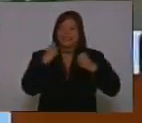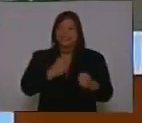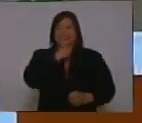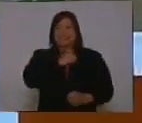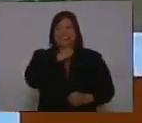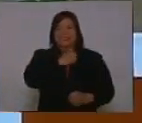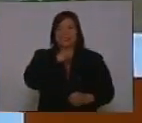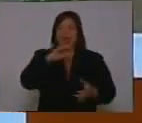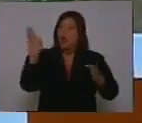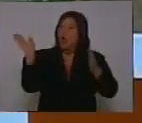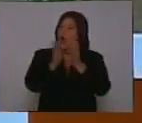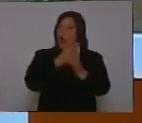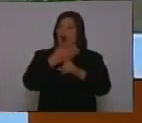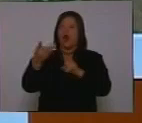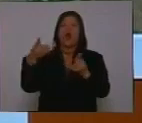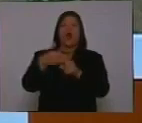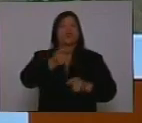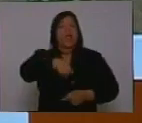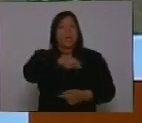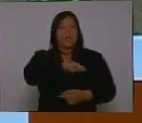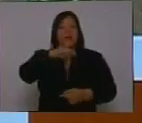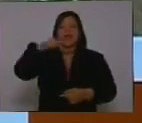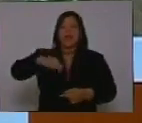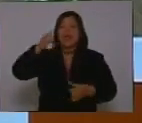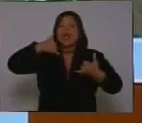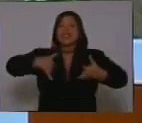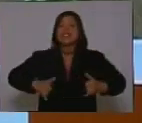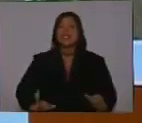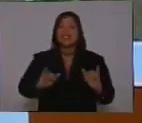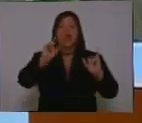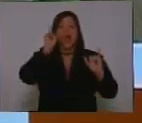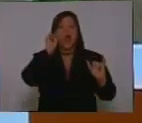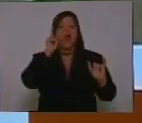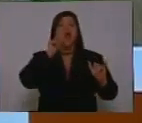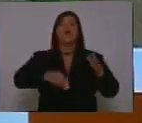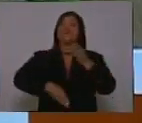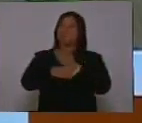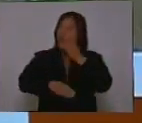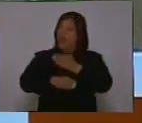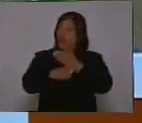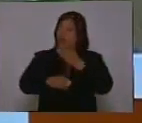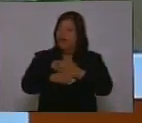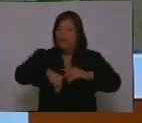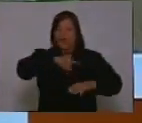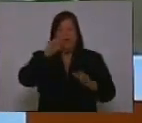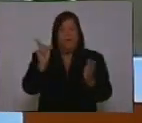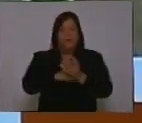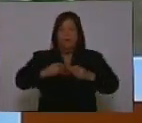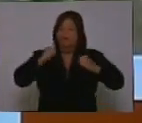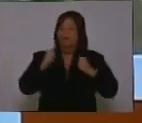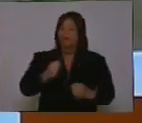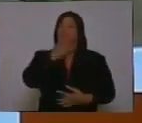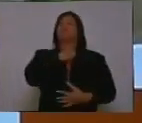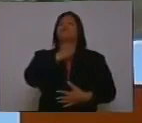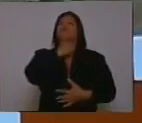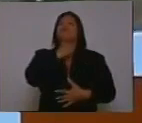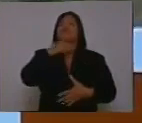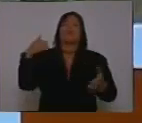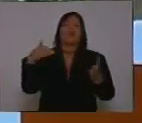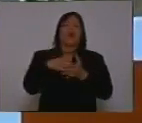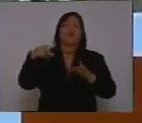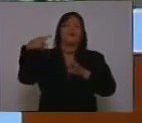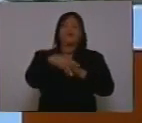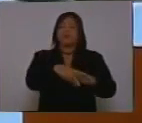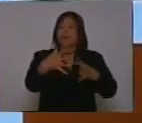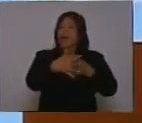indígena contra España, y aquí estamos sus hijos y sus hijas todavía en plena resistencia contra el